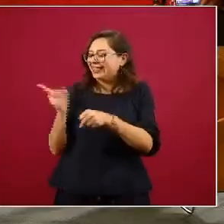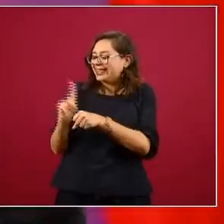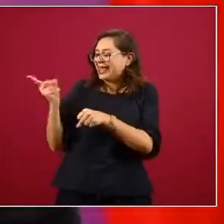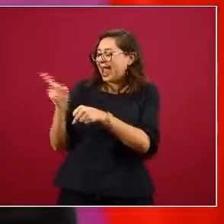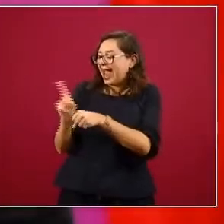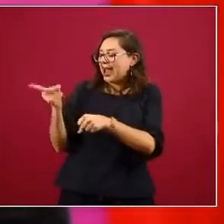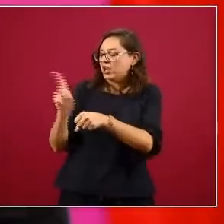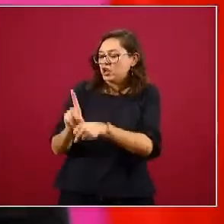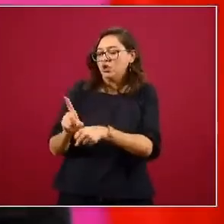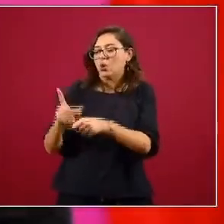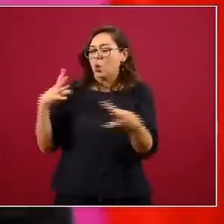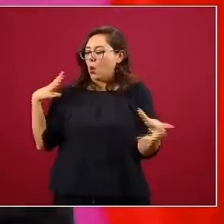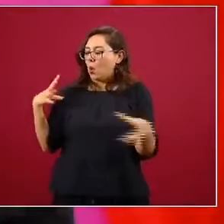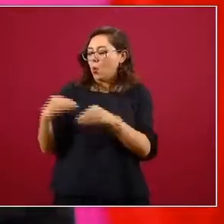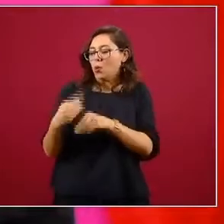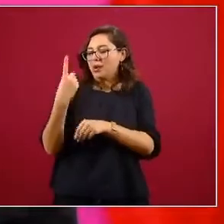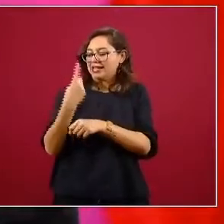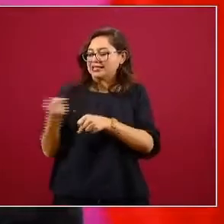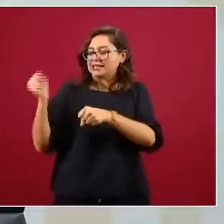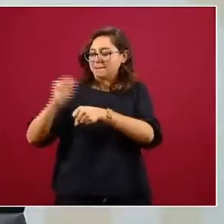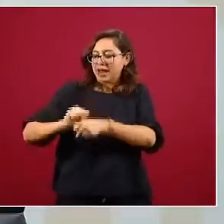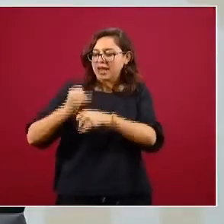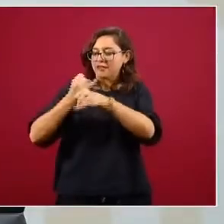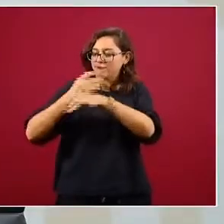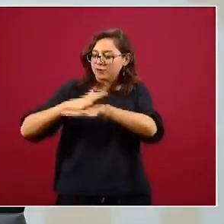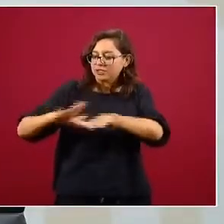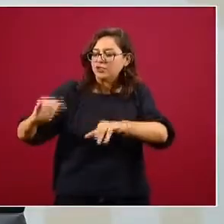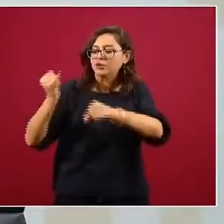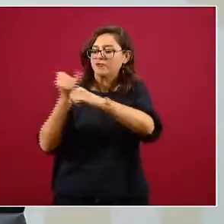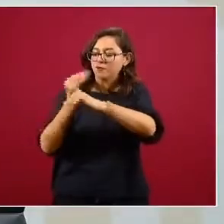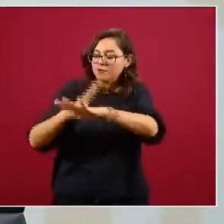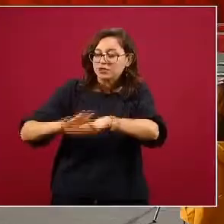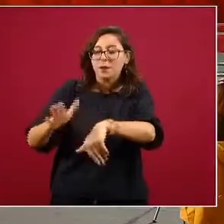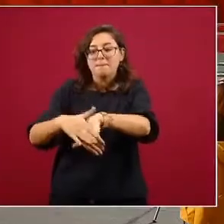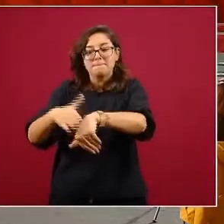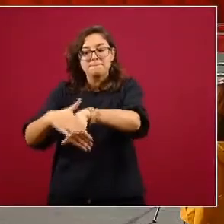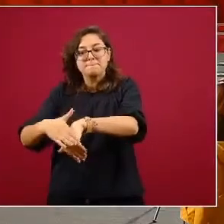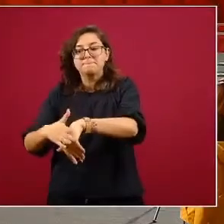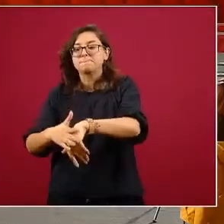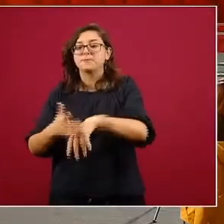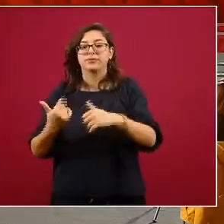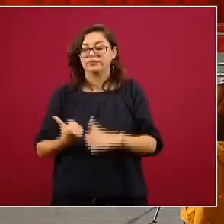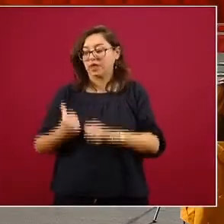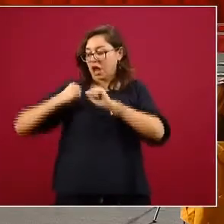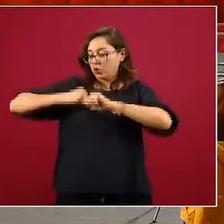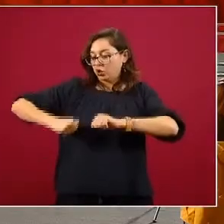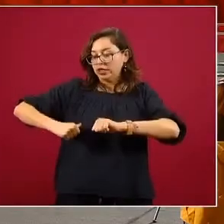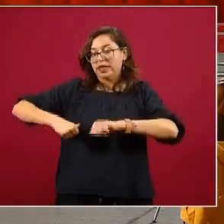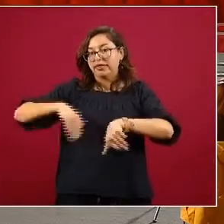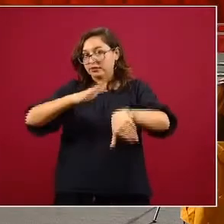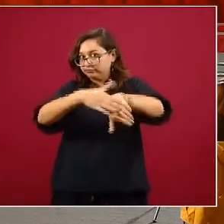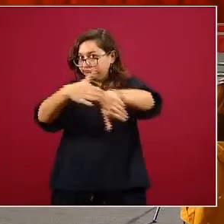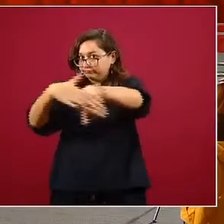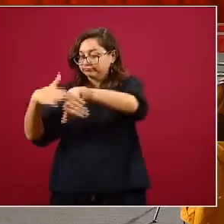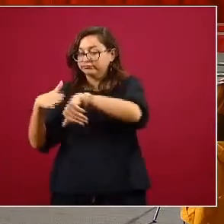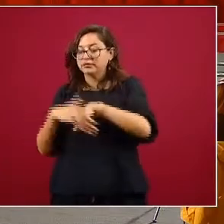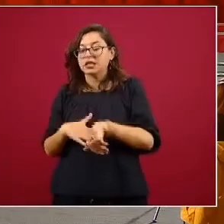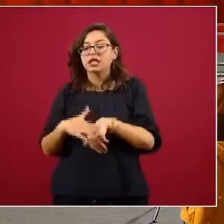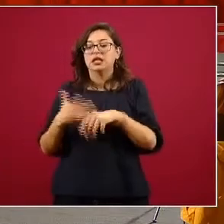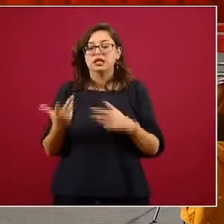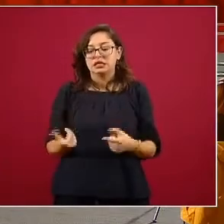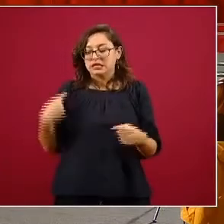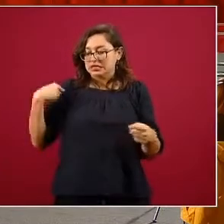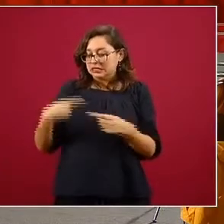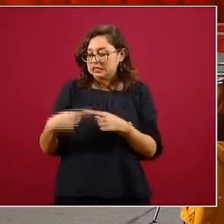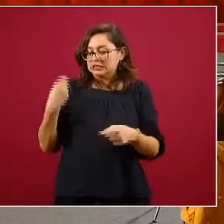la compartimos semanalmente con el propósito de alertar a todas las autoridades involucradas. Esta es la tendencia